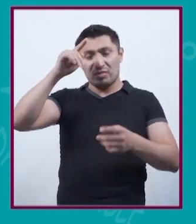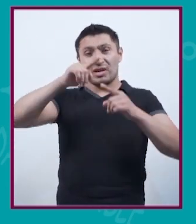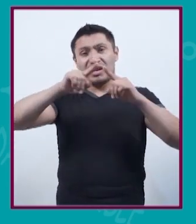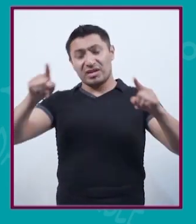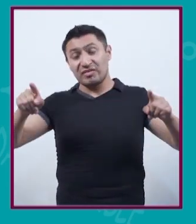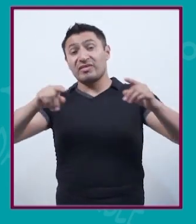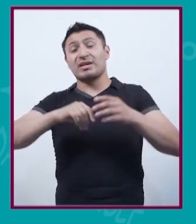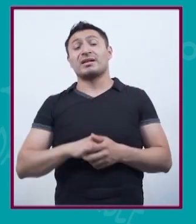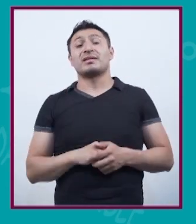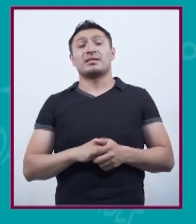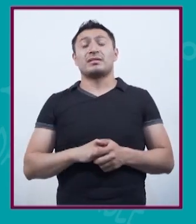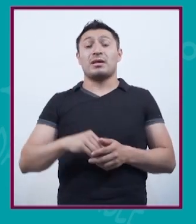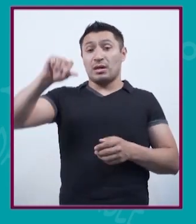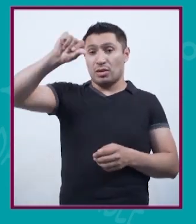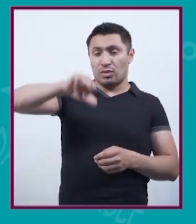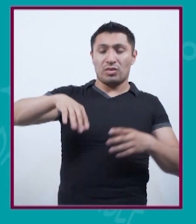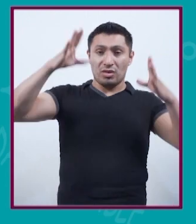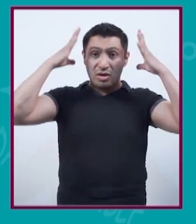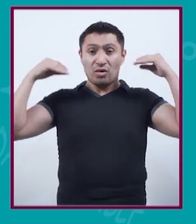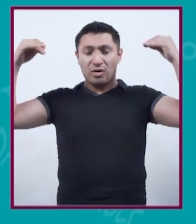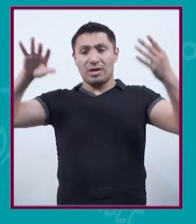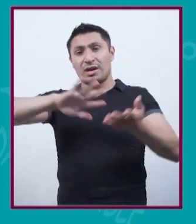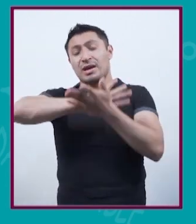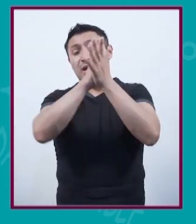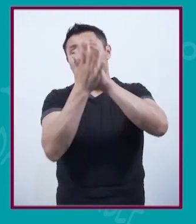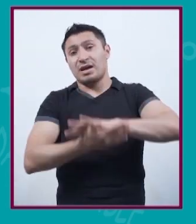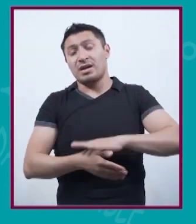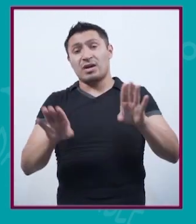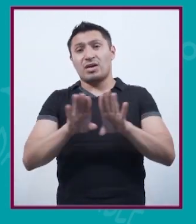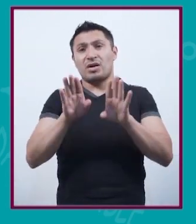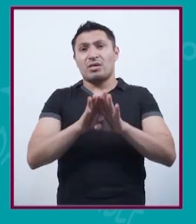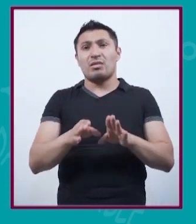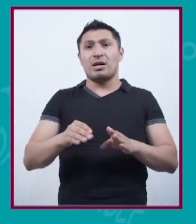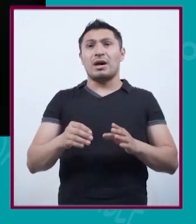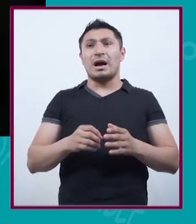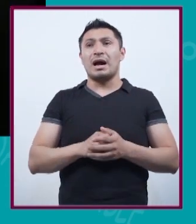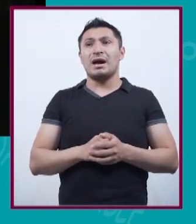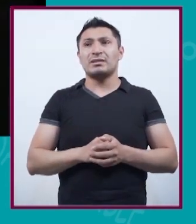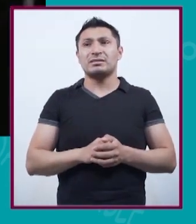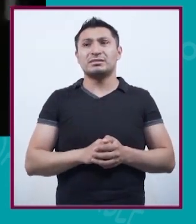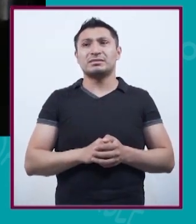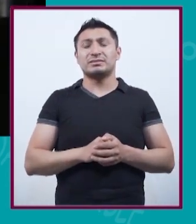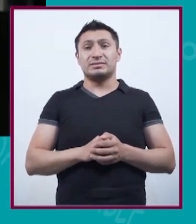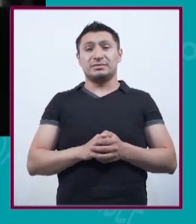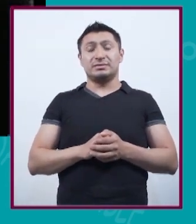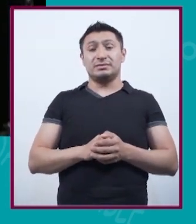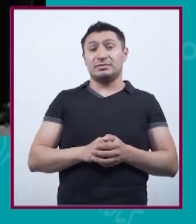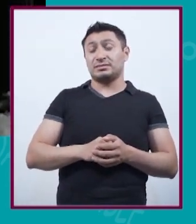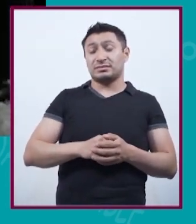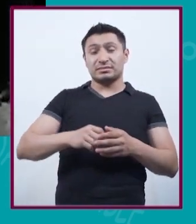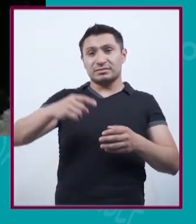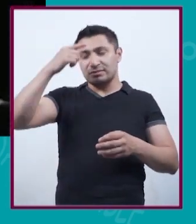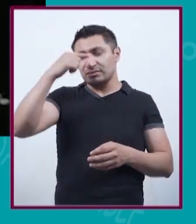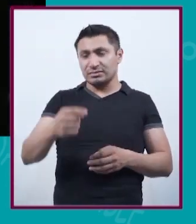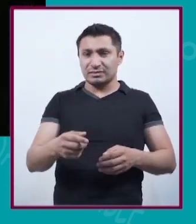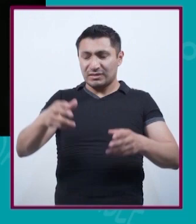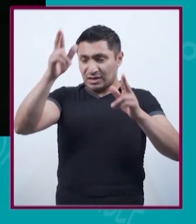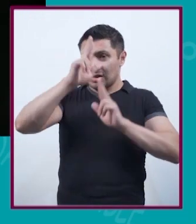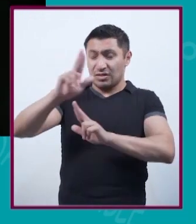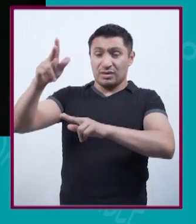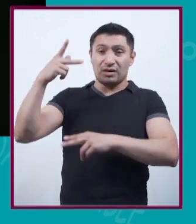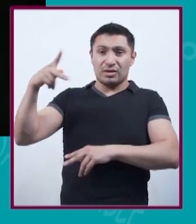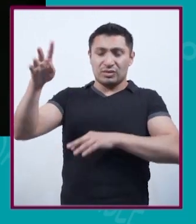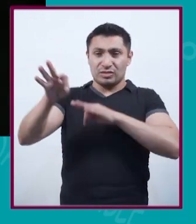se ubica, diríamos, en un centro político, con un pensamiento político, ideológico en el centro. Hoy, Suecia se vuelve hacia la lejana